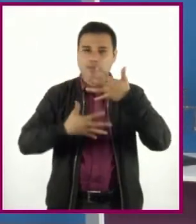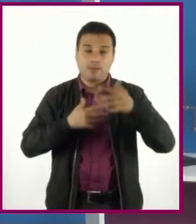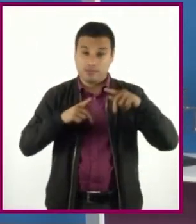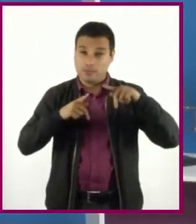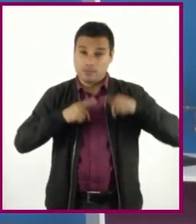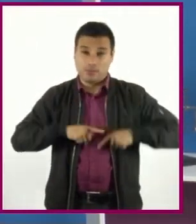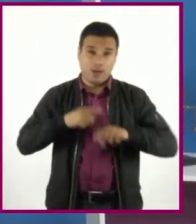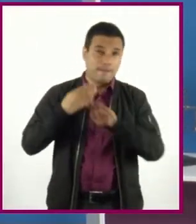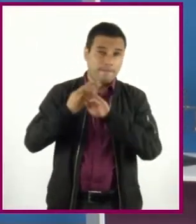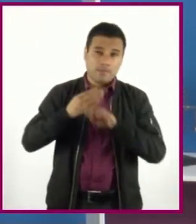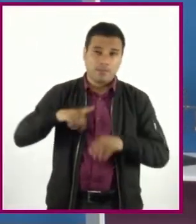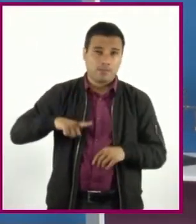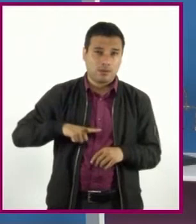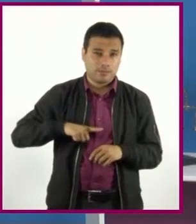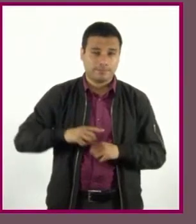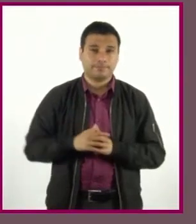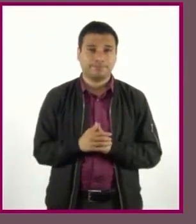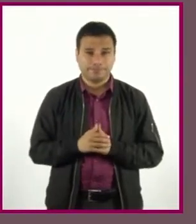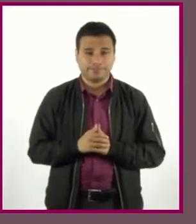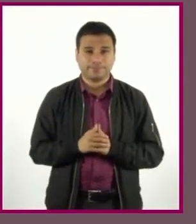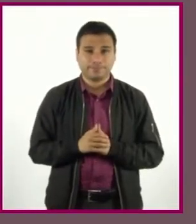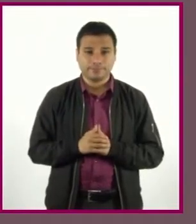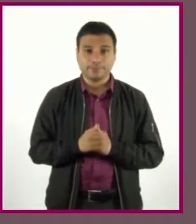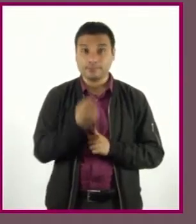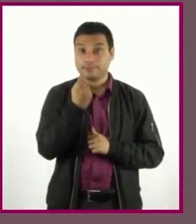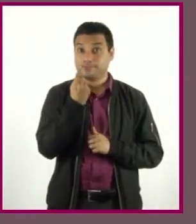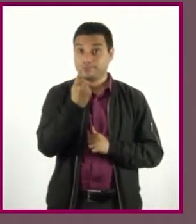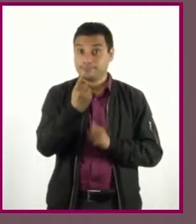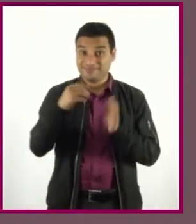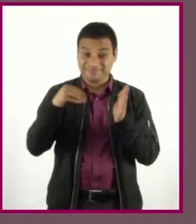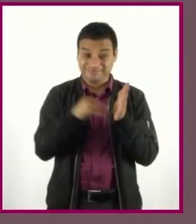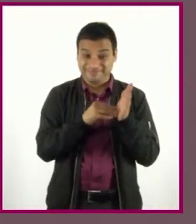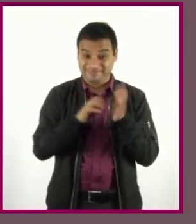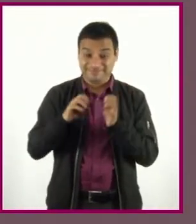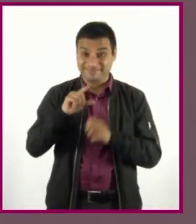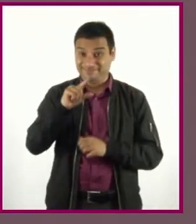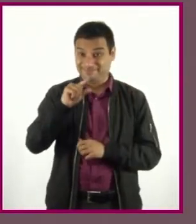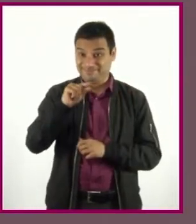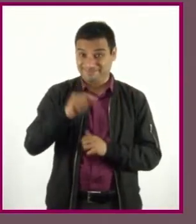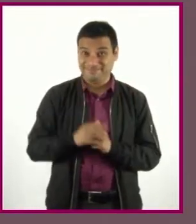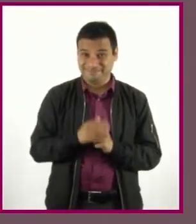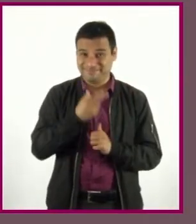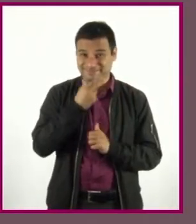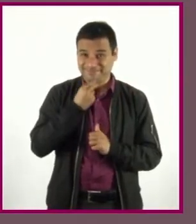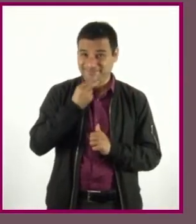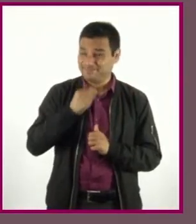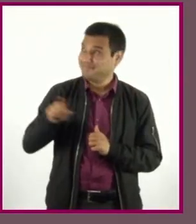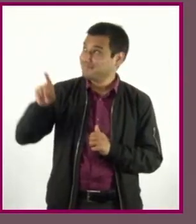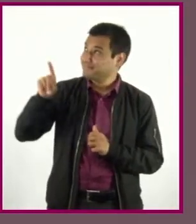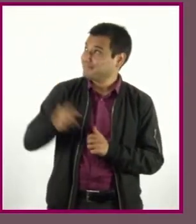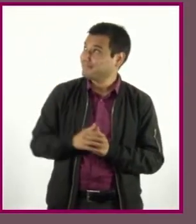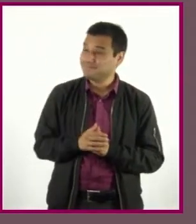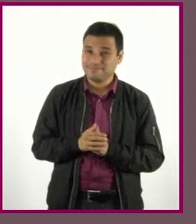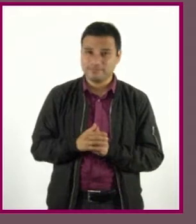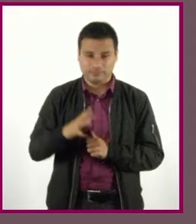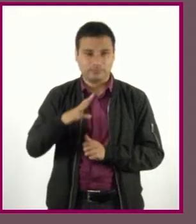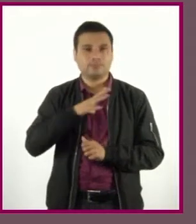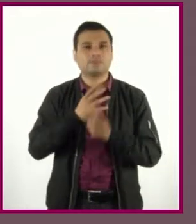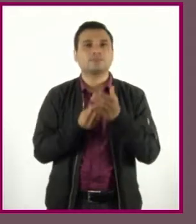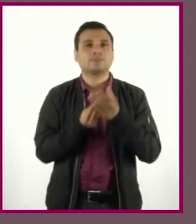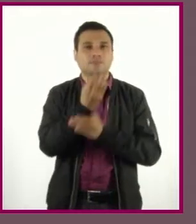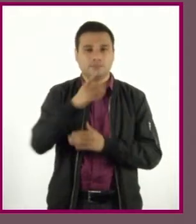Estado, hasta que, en 1970, Hafez al-Assad impuso un nuevo